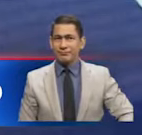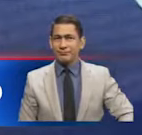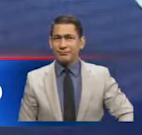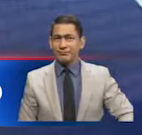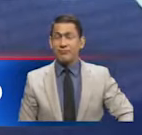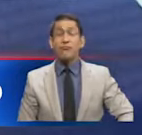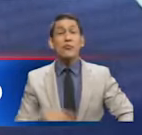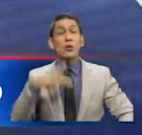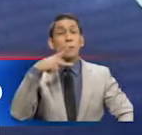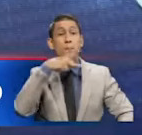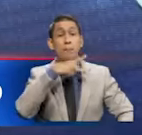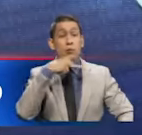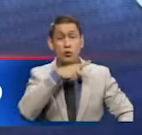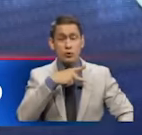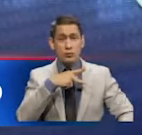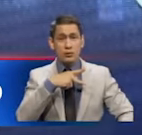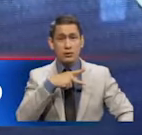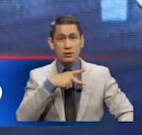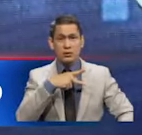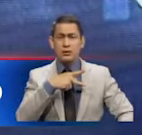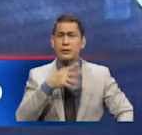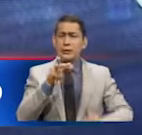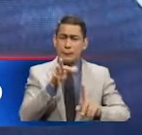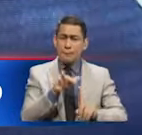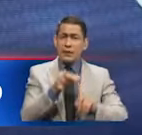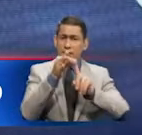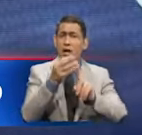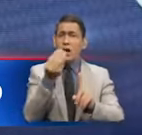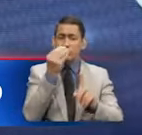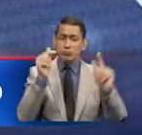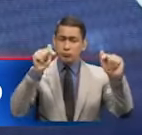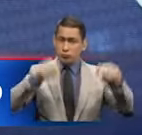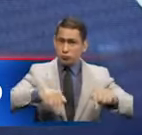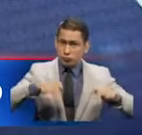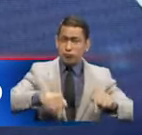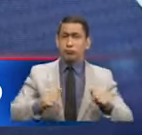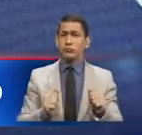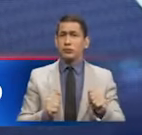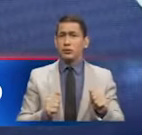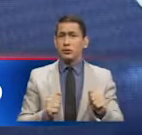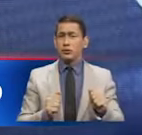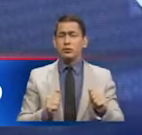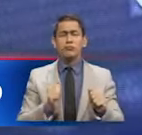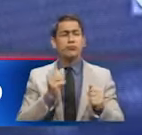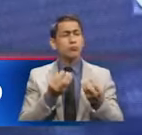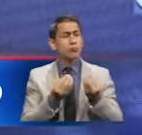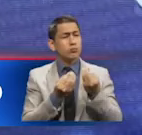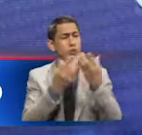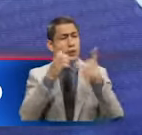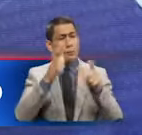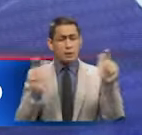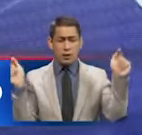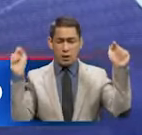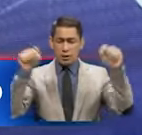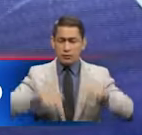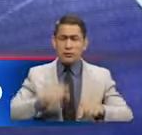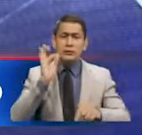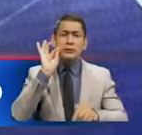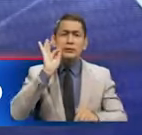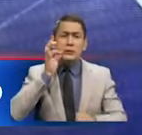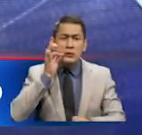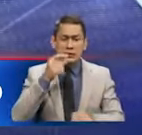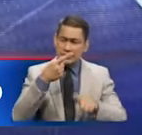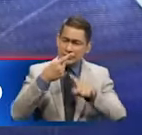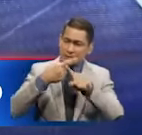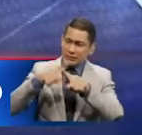Puerto Viejo ha impuesto su marca en la gastronomía ecuatoriana, cautivando a los paladares más exigentes con su delicioso ceviche, la